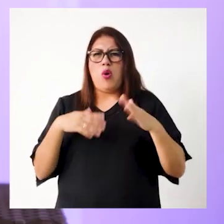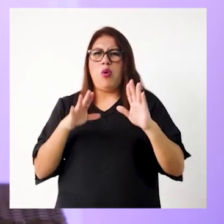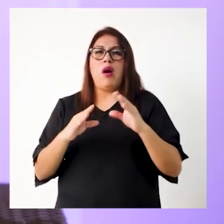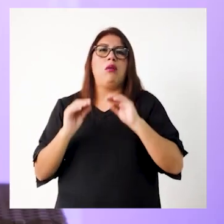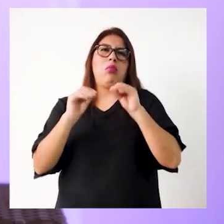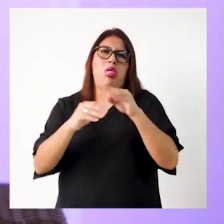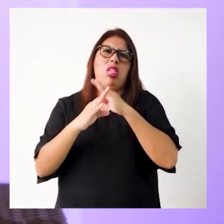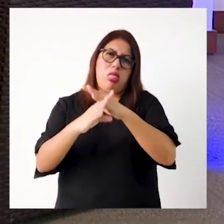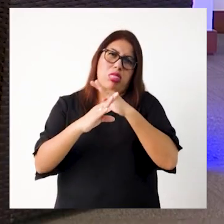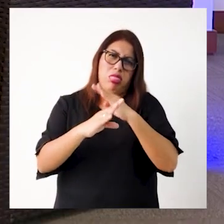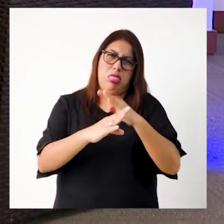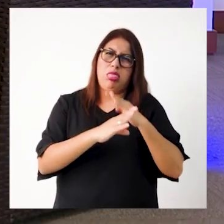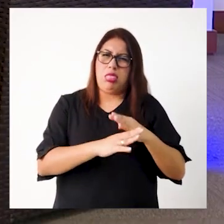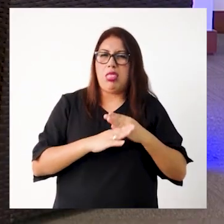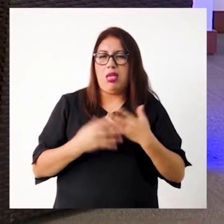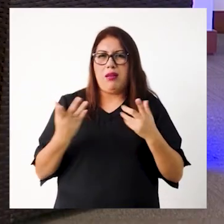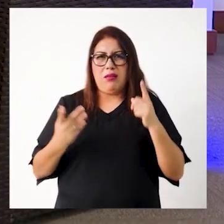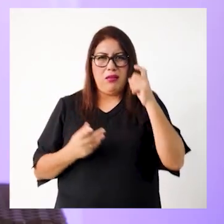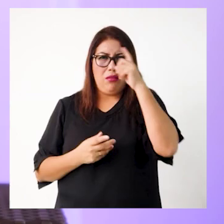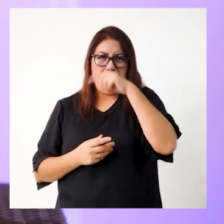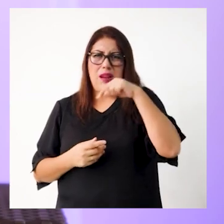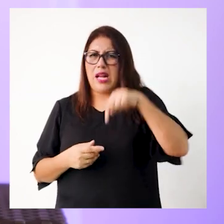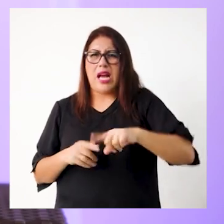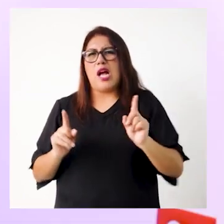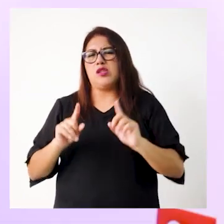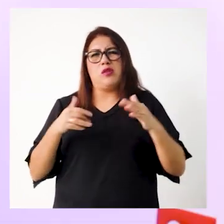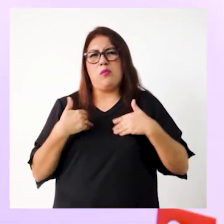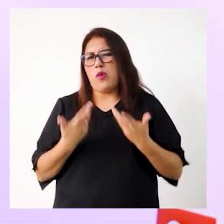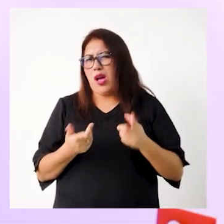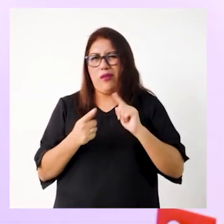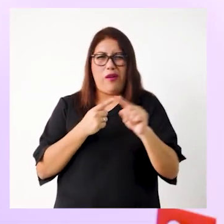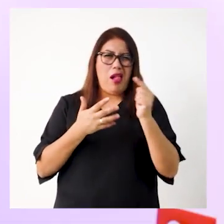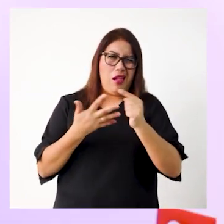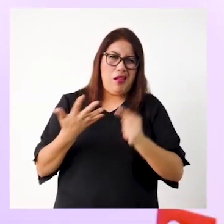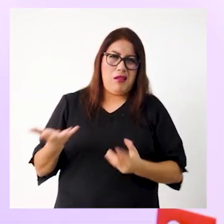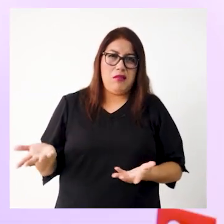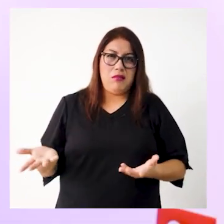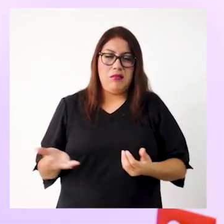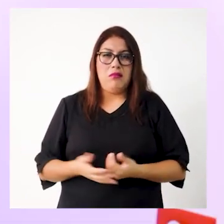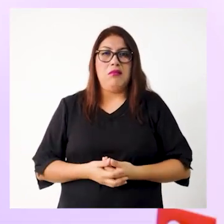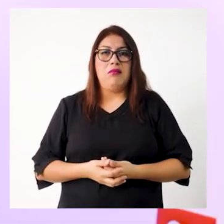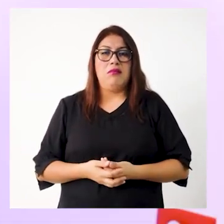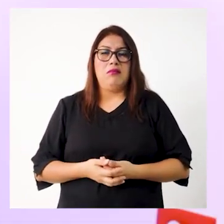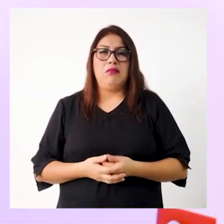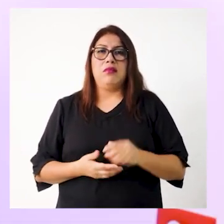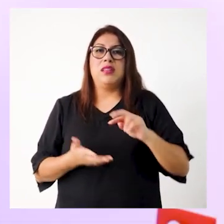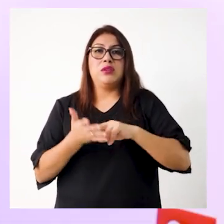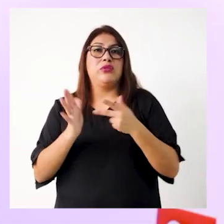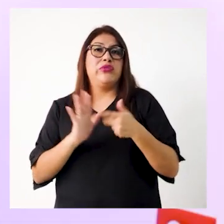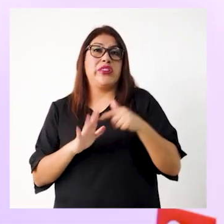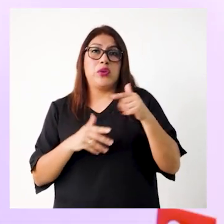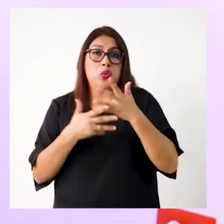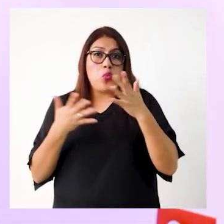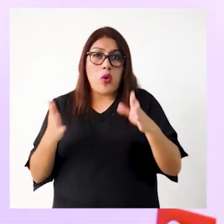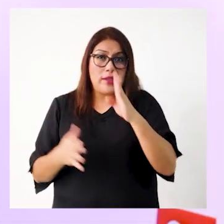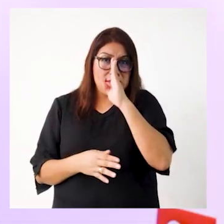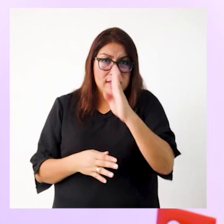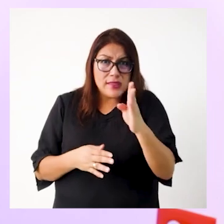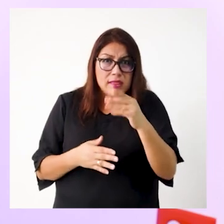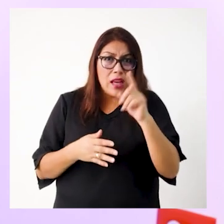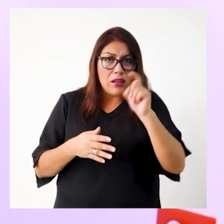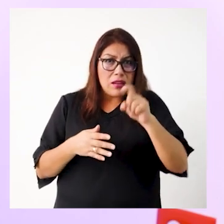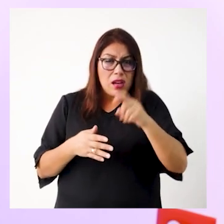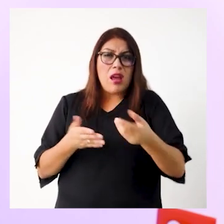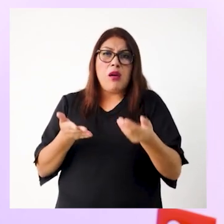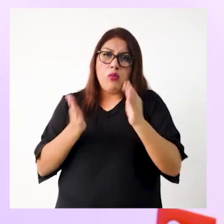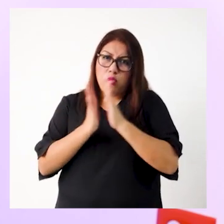poniendo obstáculo a la empresa, no voy a invertir en tu país. Exactamente, pero entonces, oye, ¿en qué quedamos? O sea, cuando no hay regulación, te